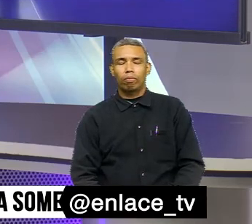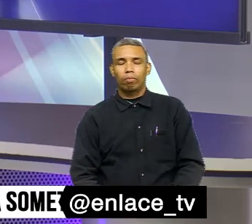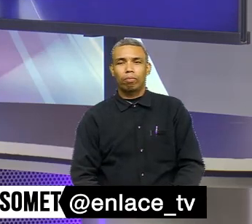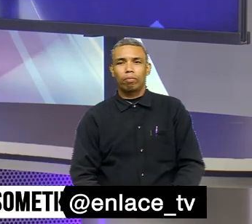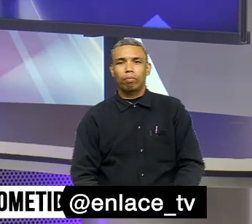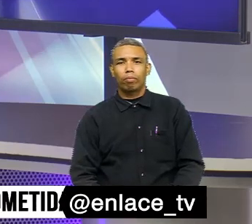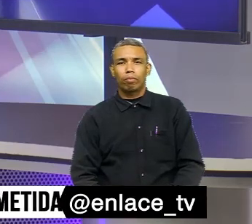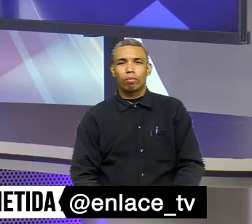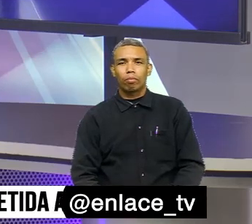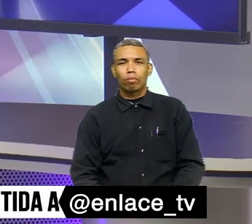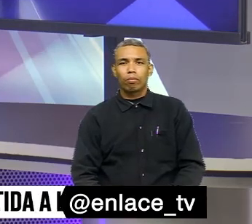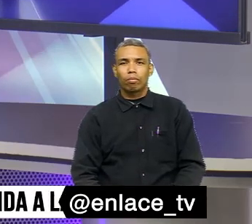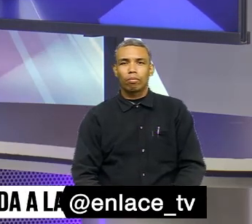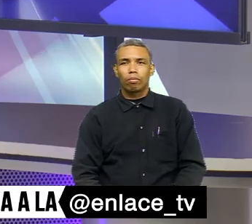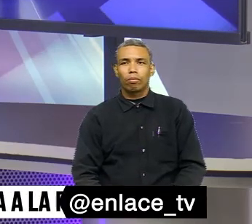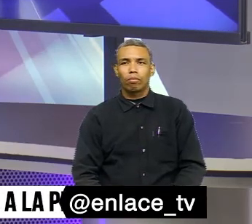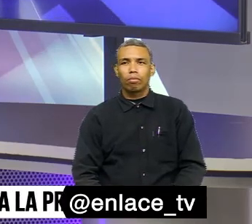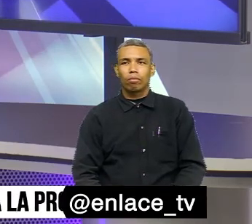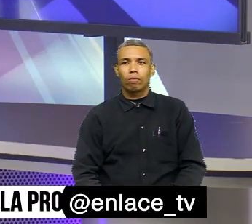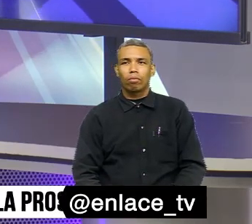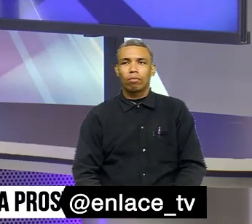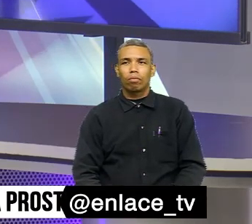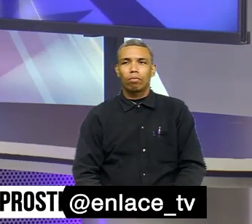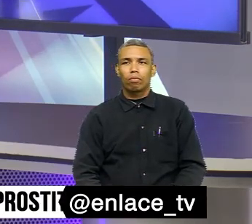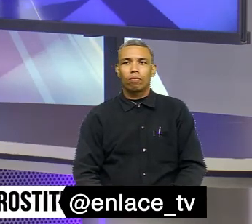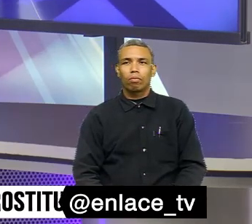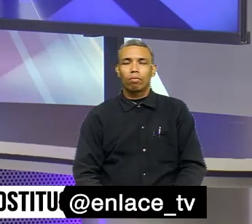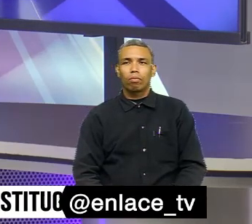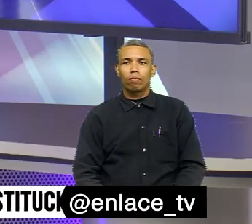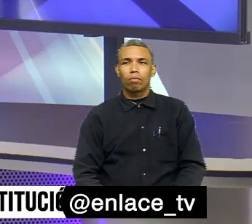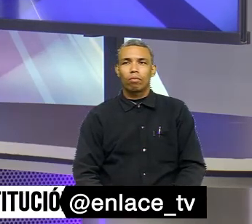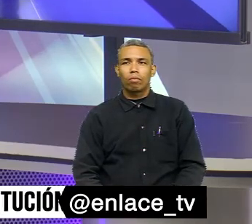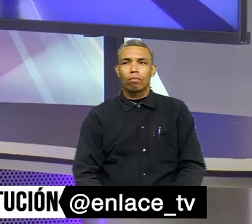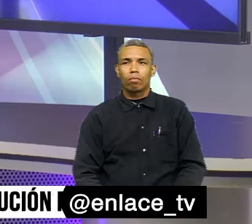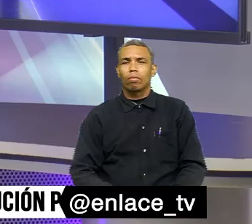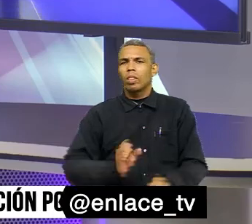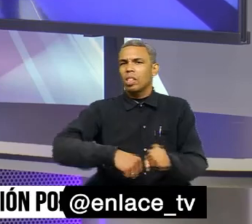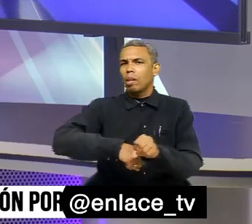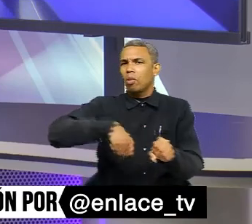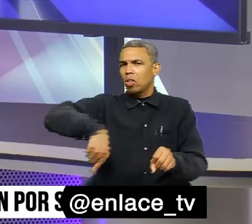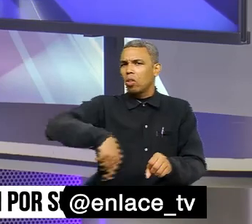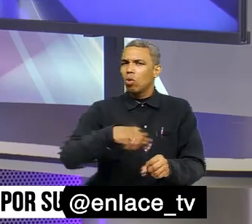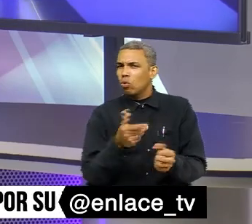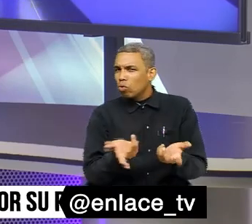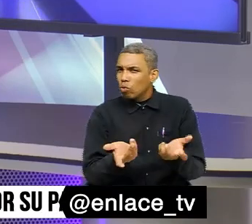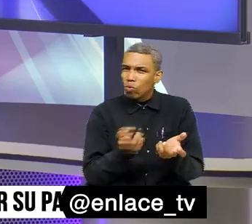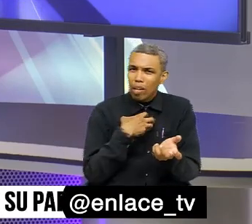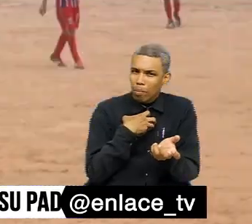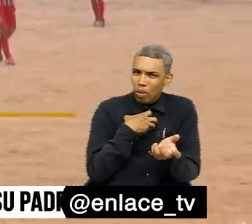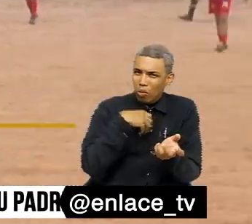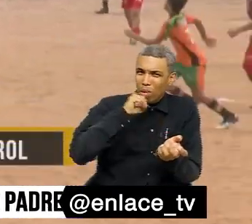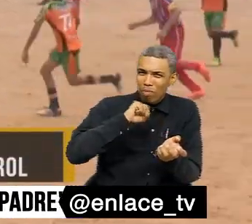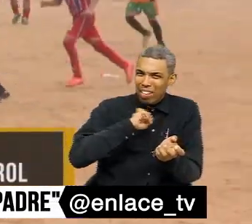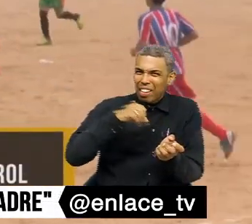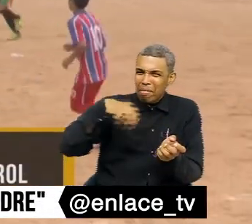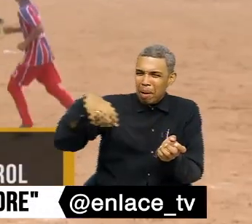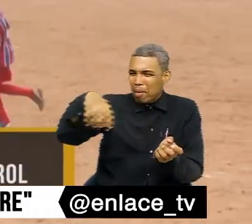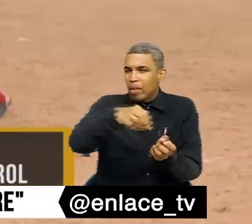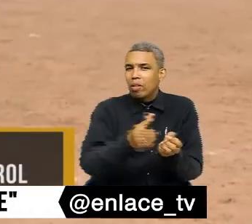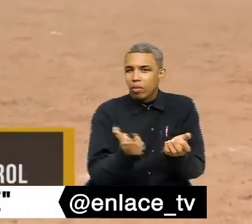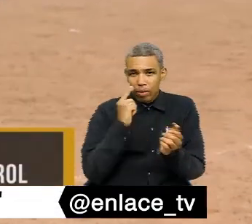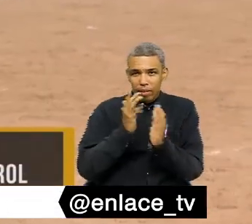dio detalles de las finales de fútbol en todas sus categorías que se cumplirán en la ciudad este puente festivo. William Cervantes,